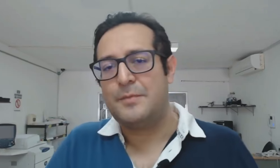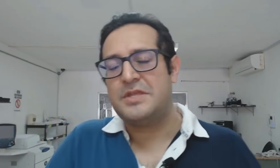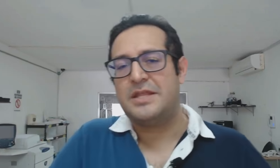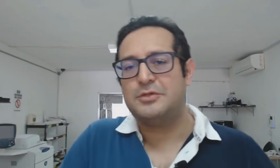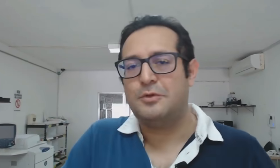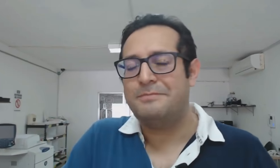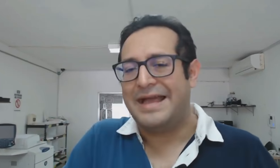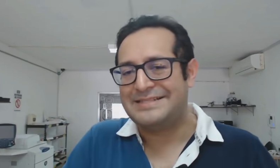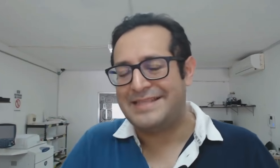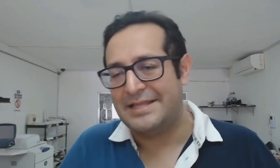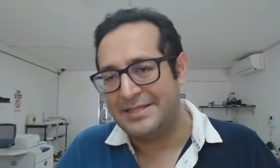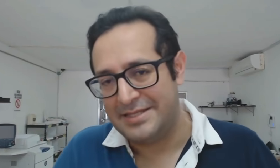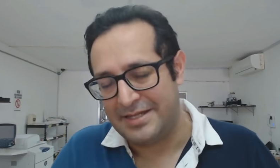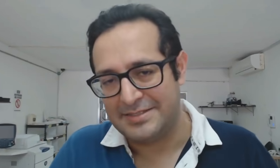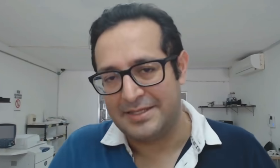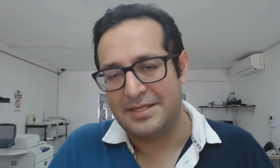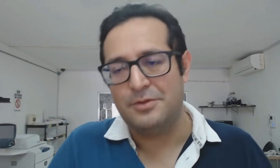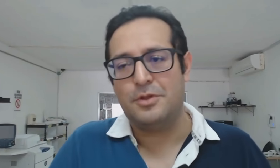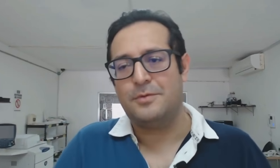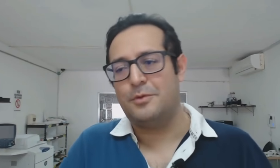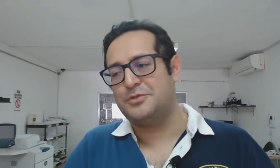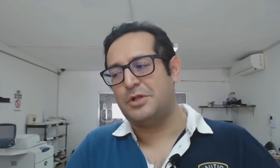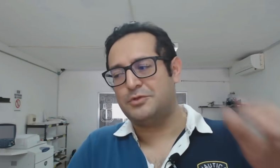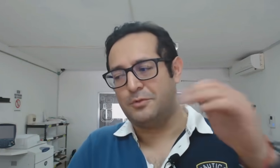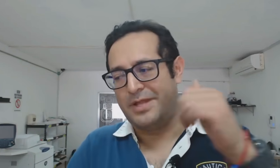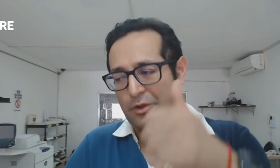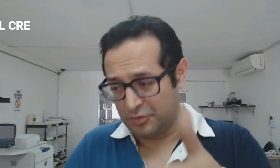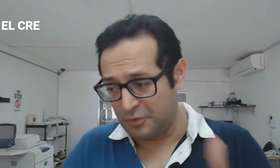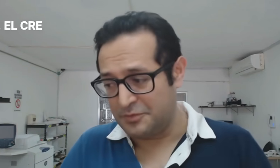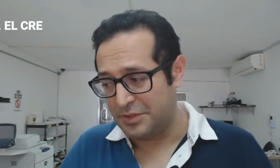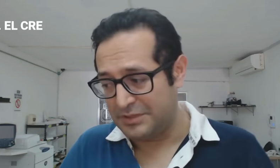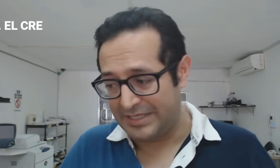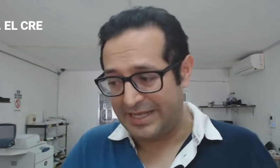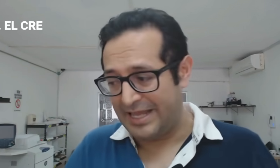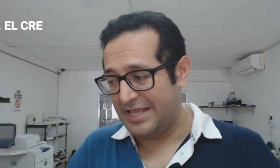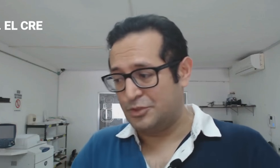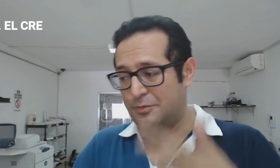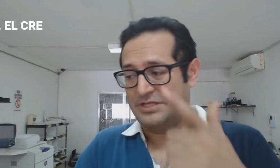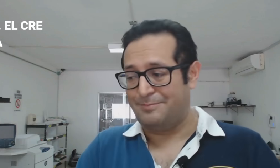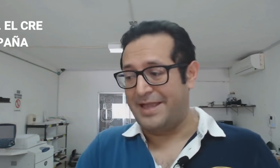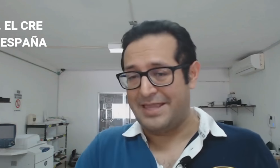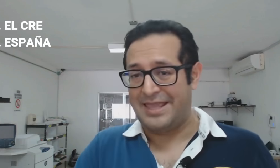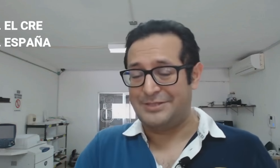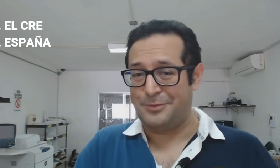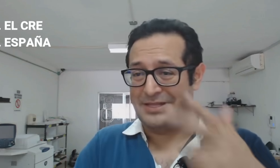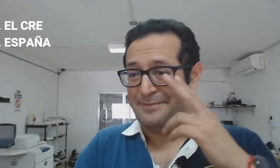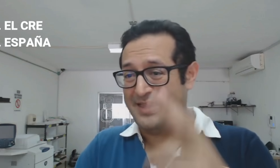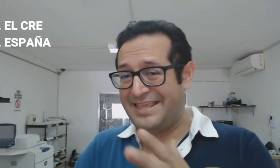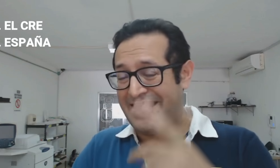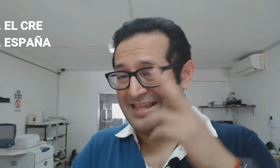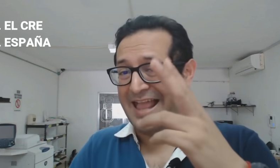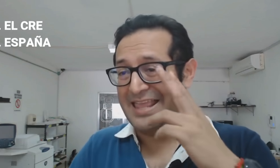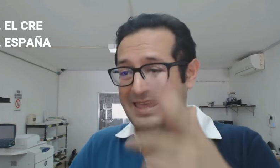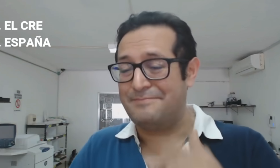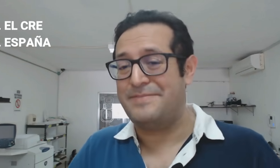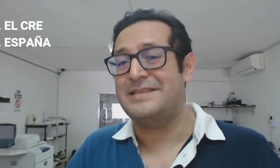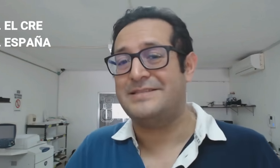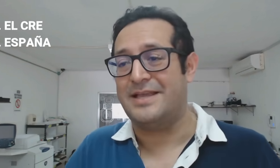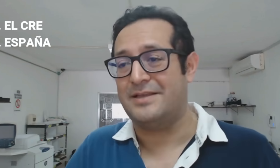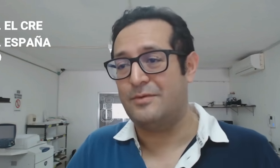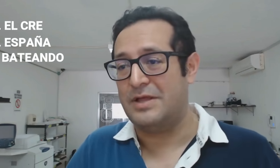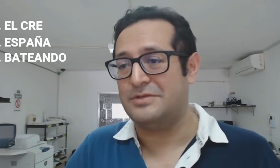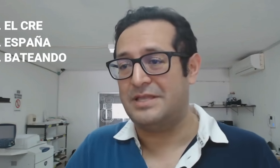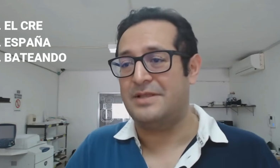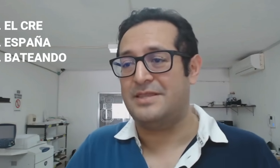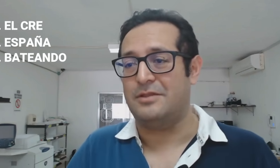Pues el día de hoy la mañanera estuvo bastante interesante. Habló López Obrador sobre los comisionados del CRE, sobre España y sobre también a quién